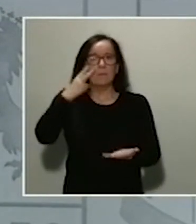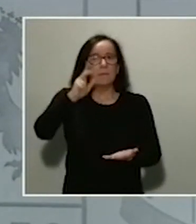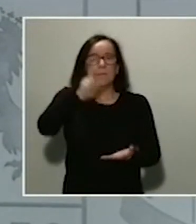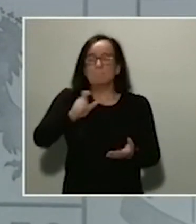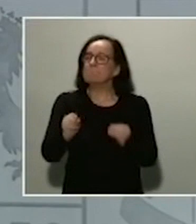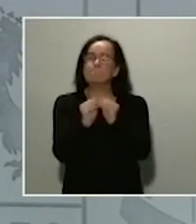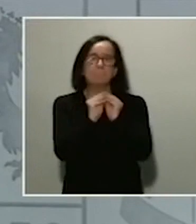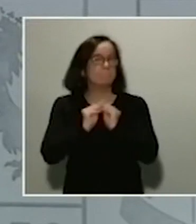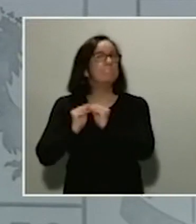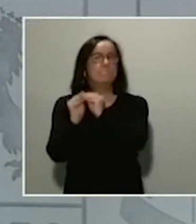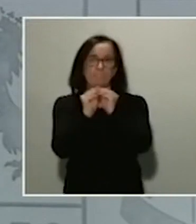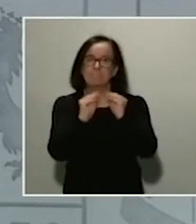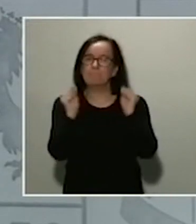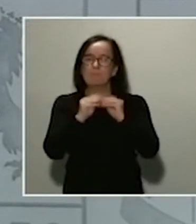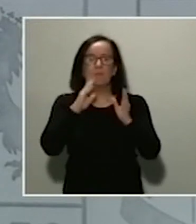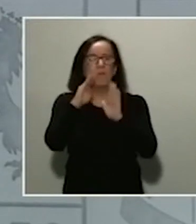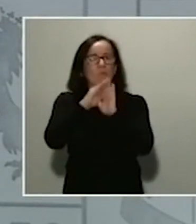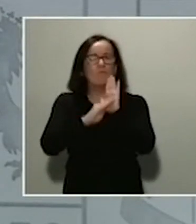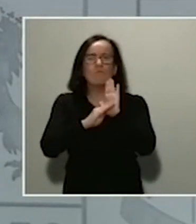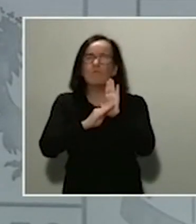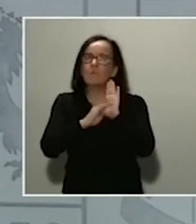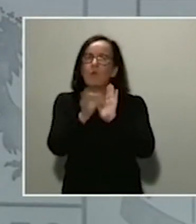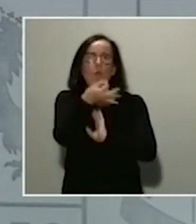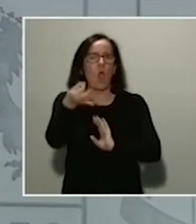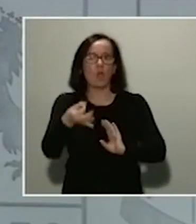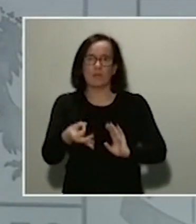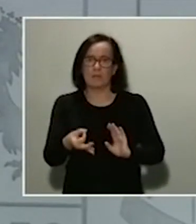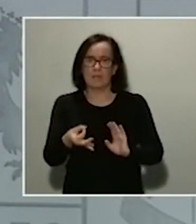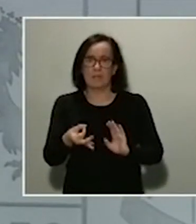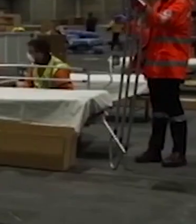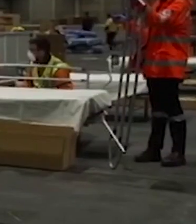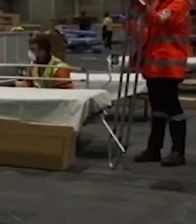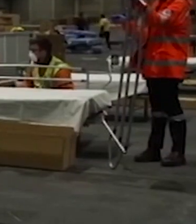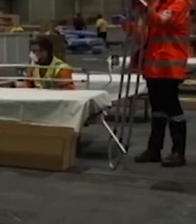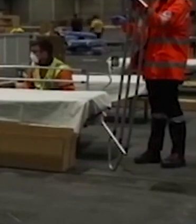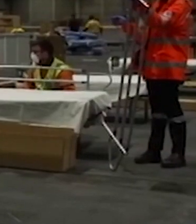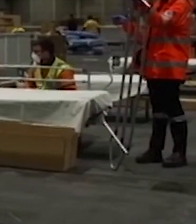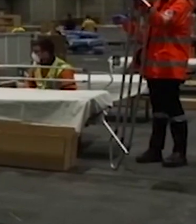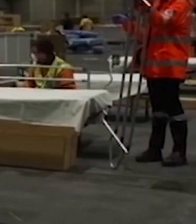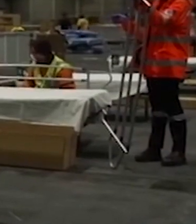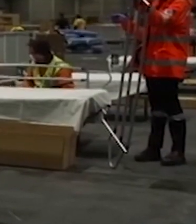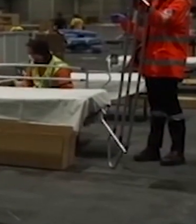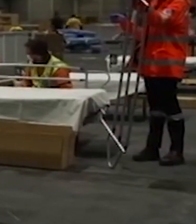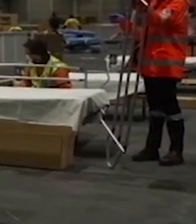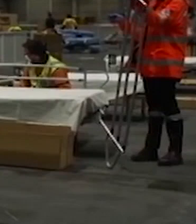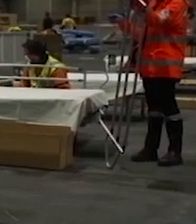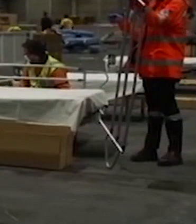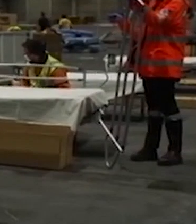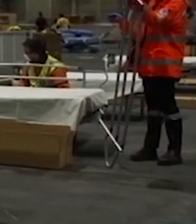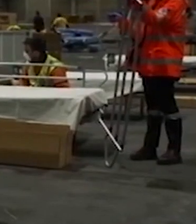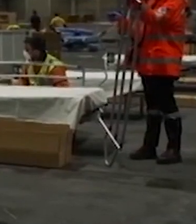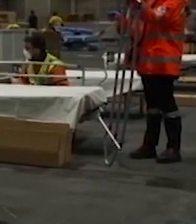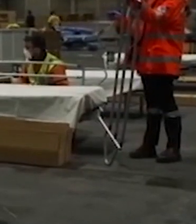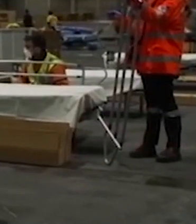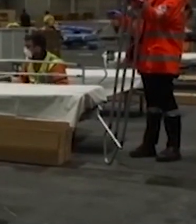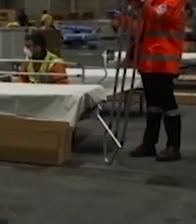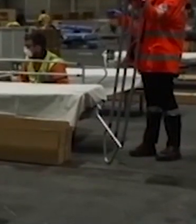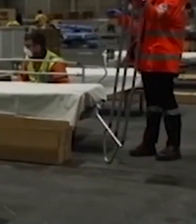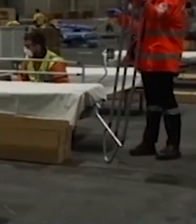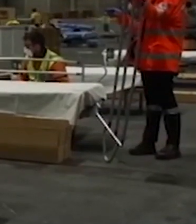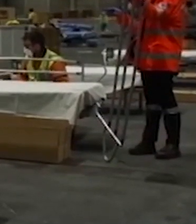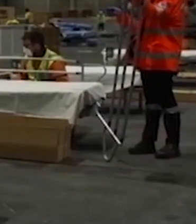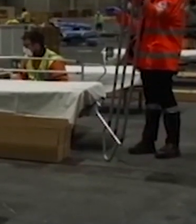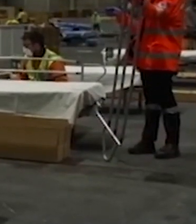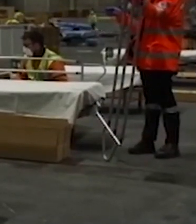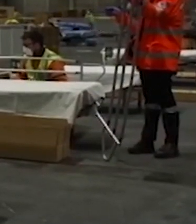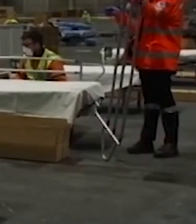que es una medida efectiva en la lucha contra el coronavirus. Como ya alertaron desde Moncloa, España comienza a vivir sus